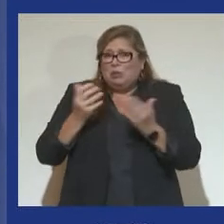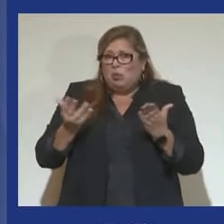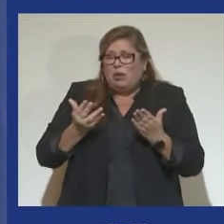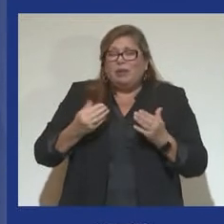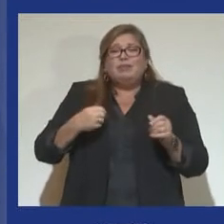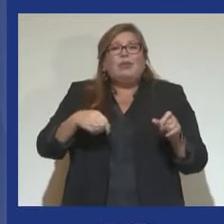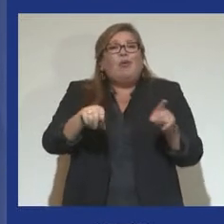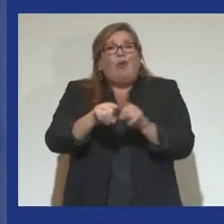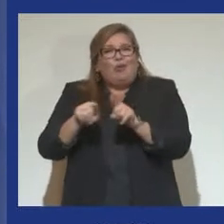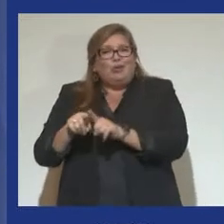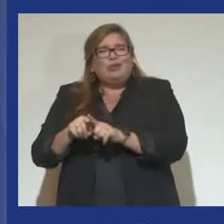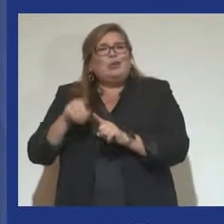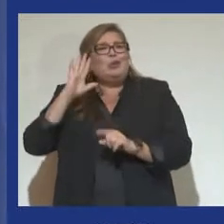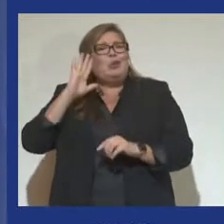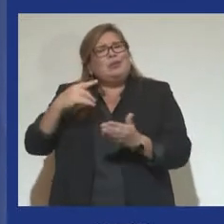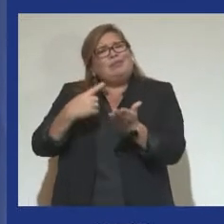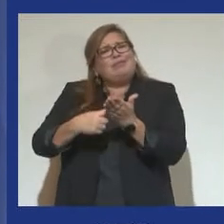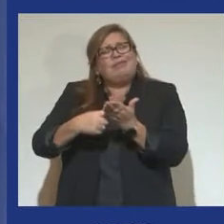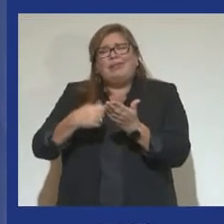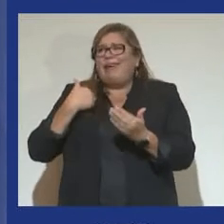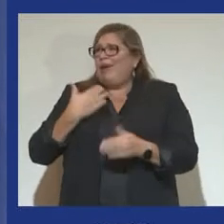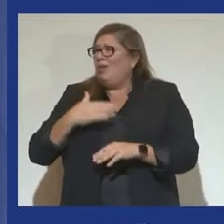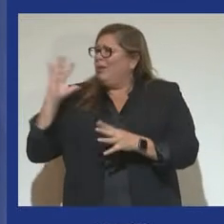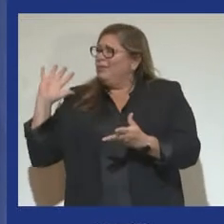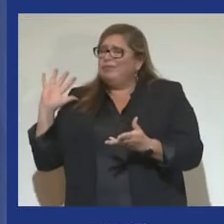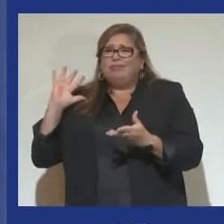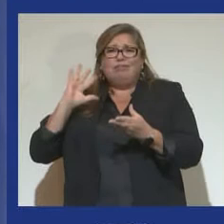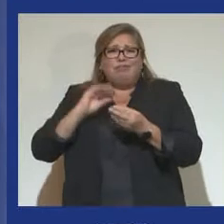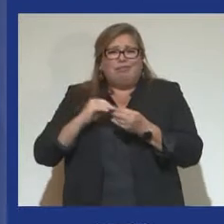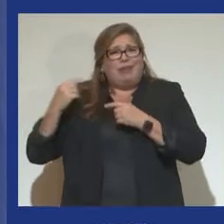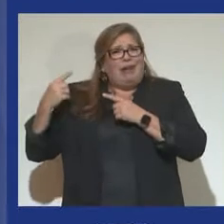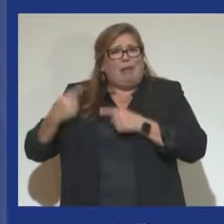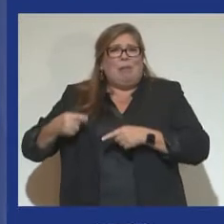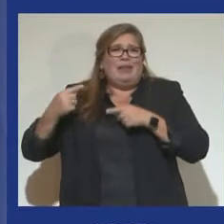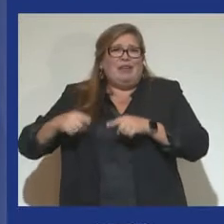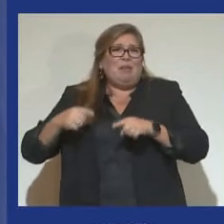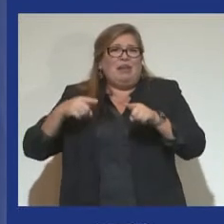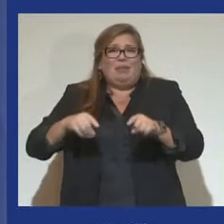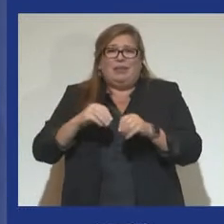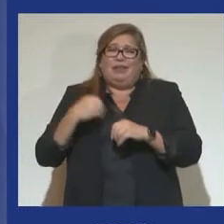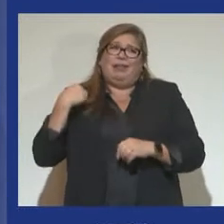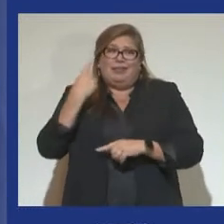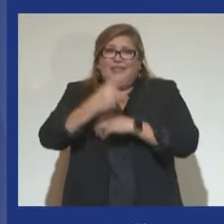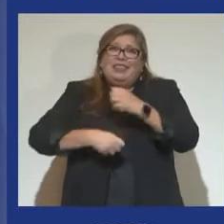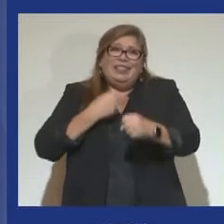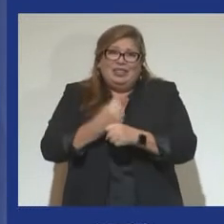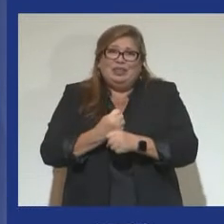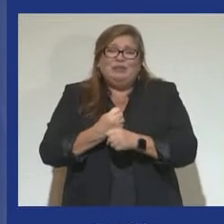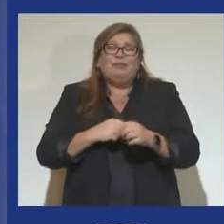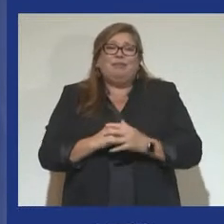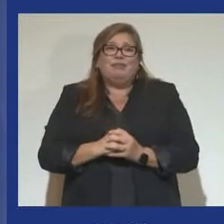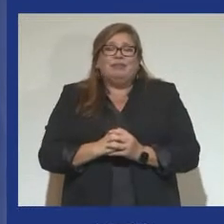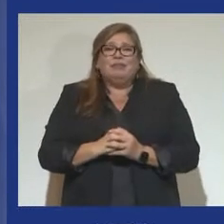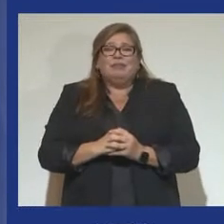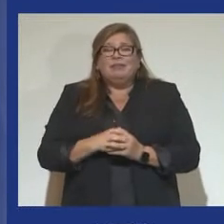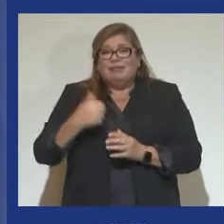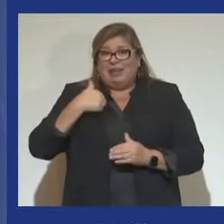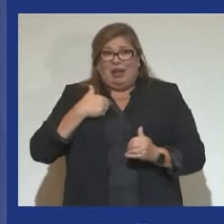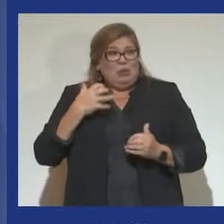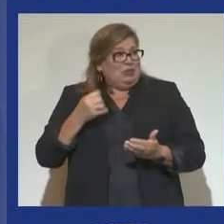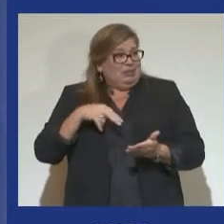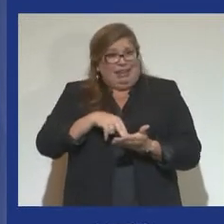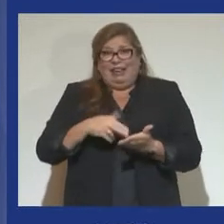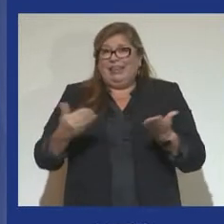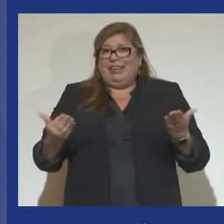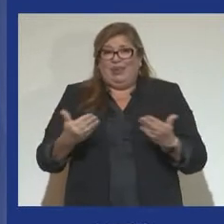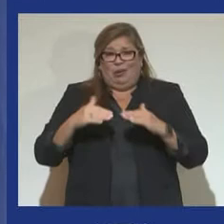serán pero también quiero hablar de la travesía que hemos tenido durante los últimos 12 meses porque yo estaba